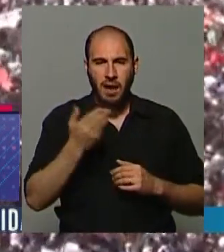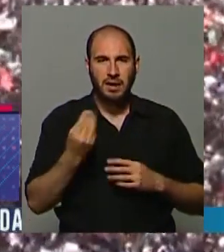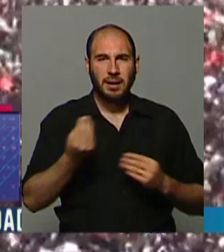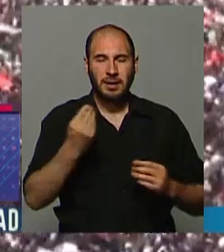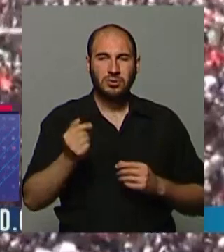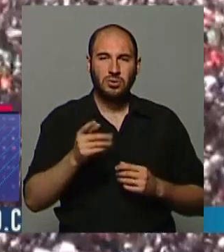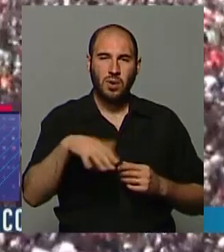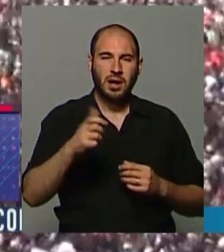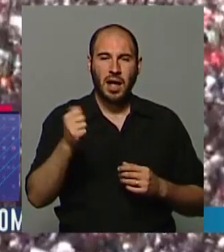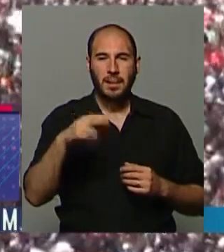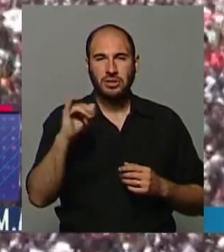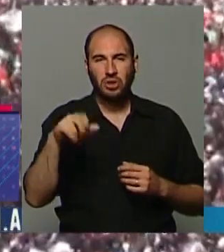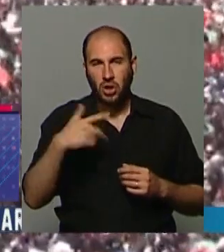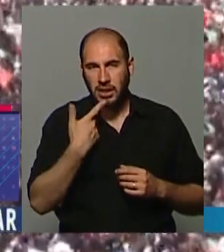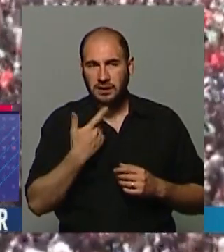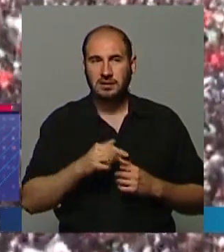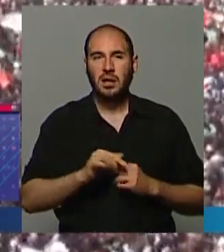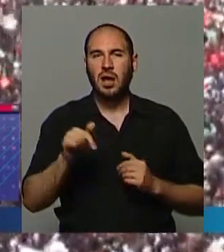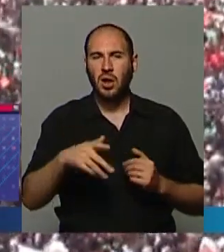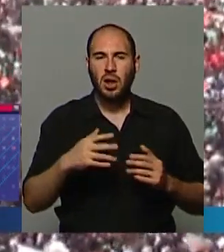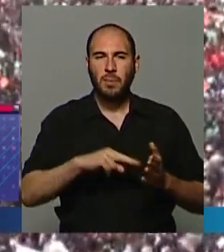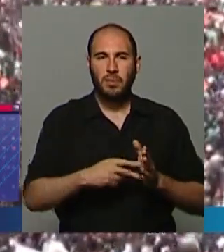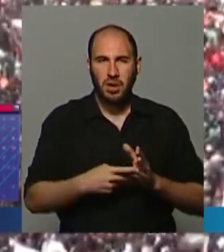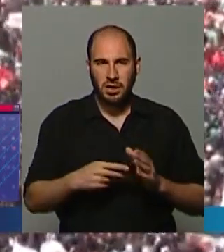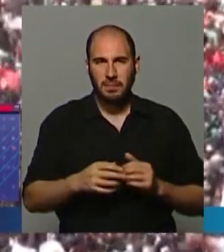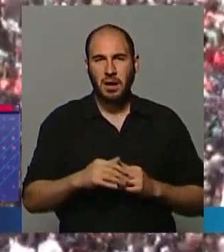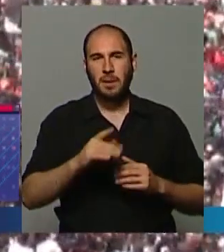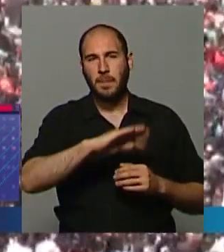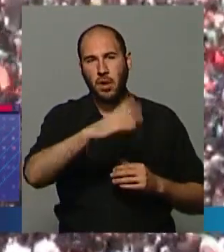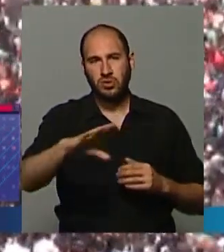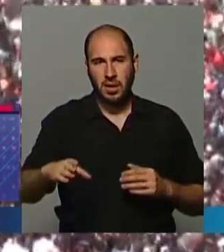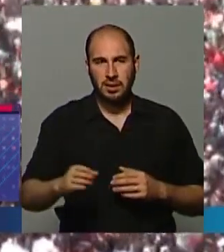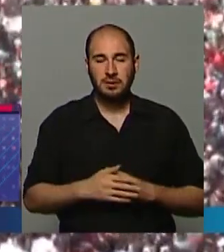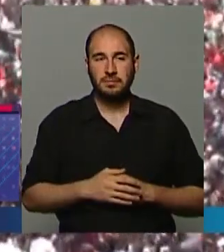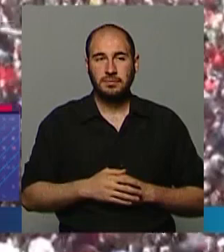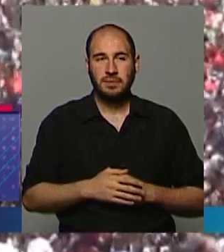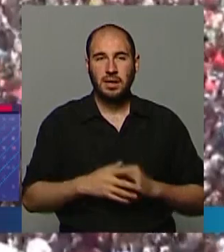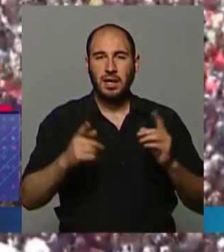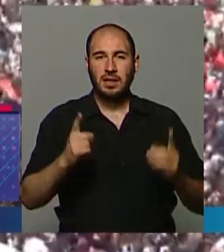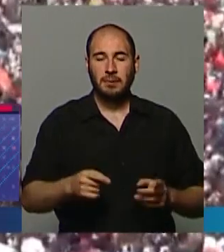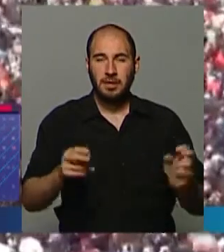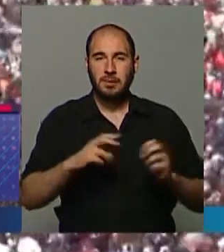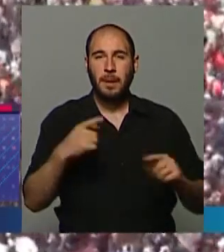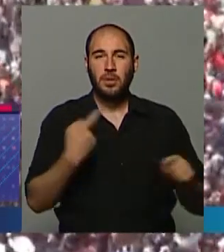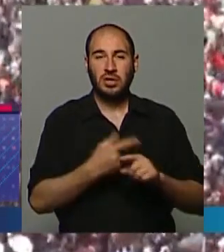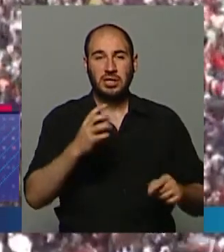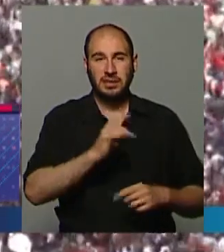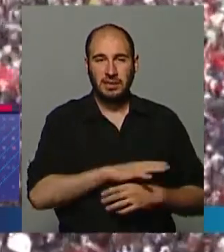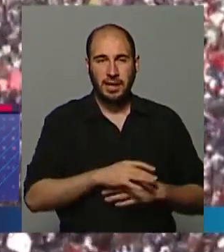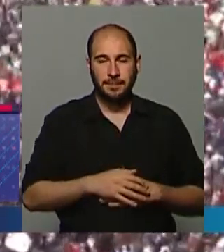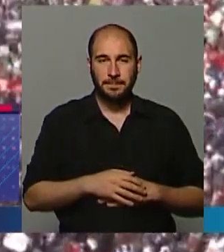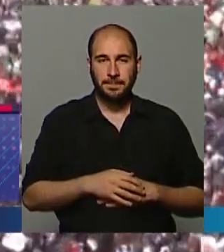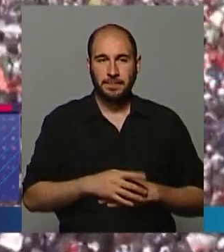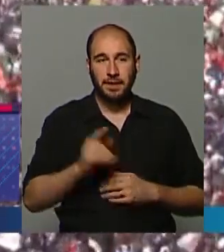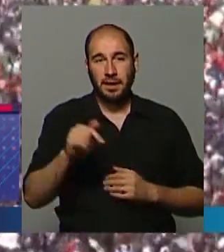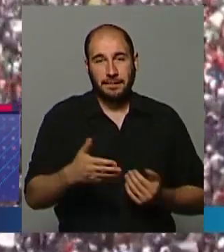con el Amazonas, del extractivismo que está sufriendo la cordillera y obviamente también el tema de las protestas en Chile, que no